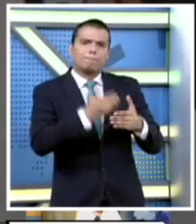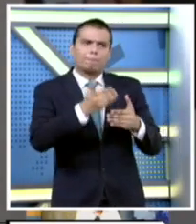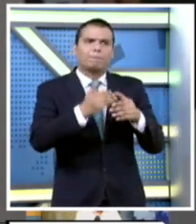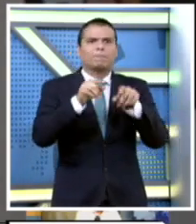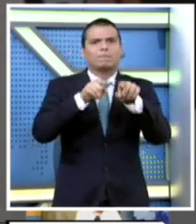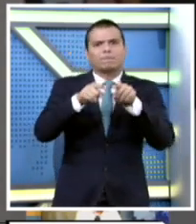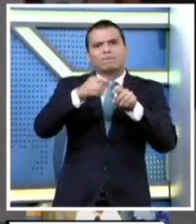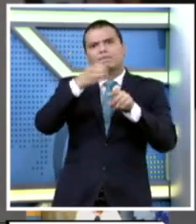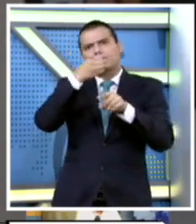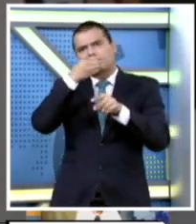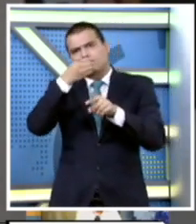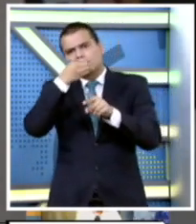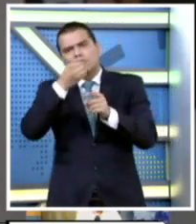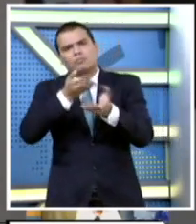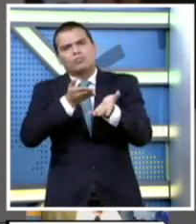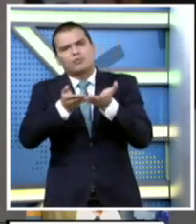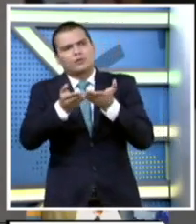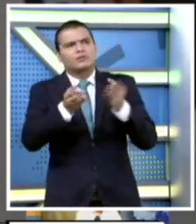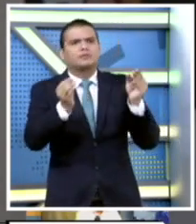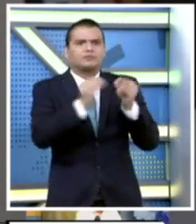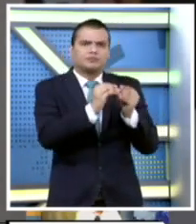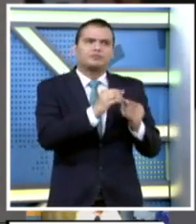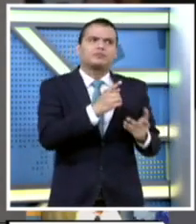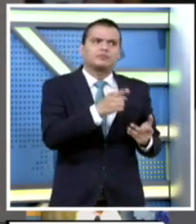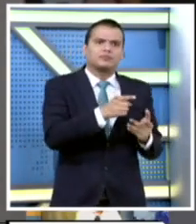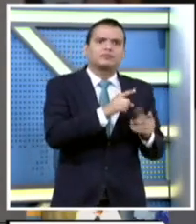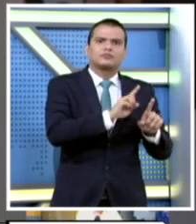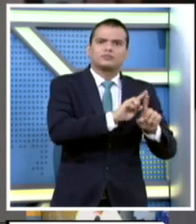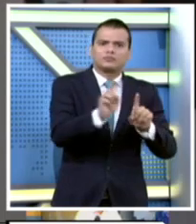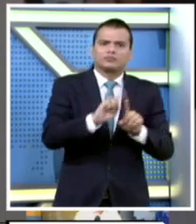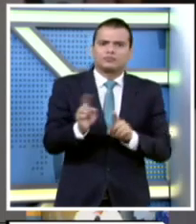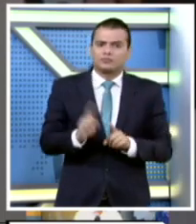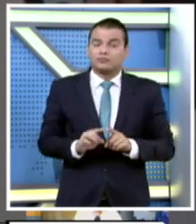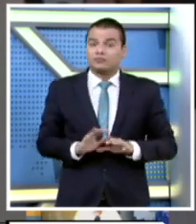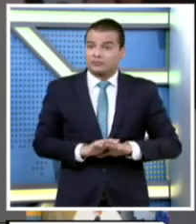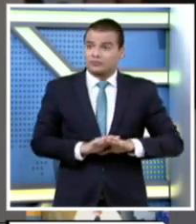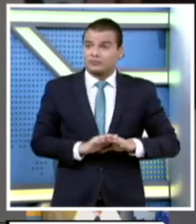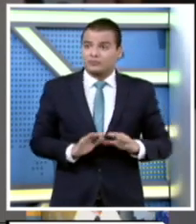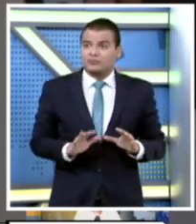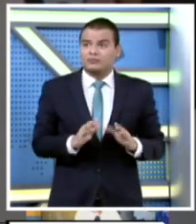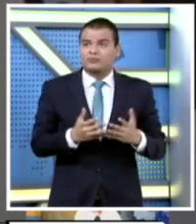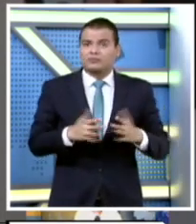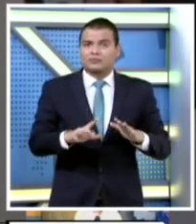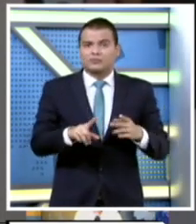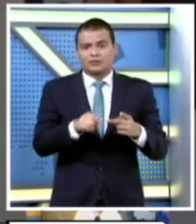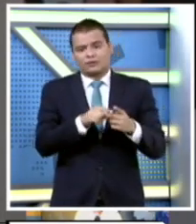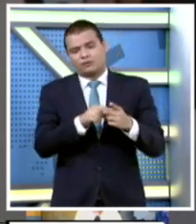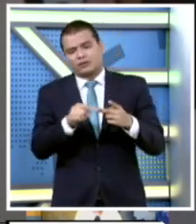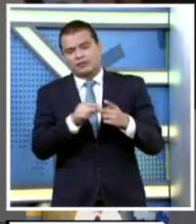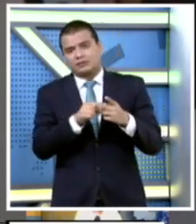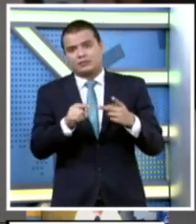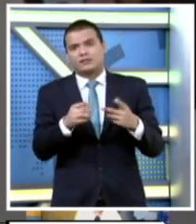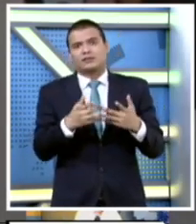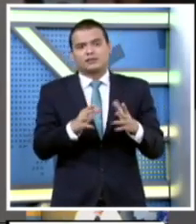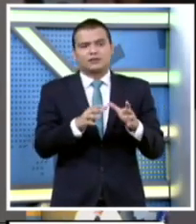los alimentos y va a seguir entrando otros renglones de la industria. Yo creo que al finalizar esta semana, tanto la manufactura como